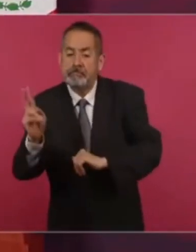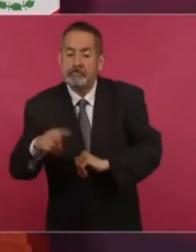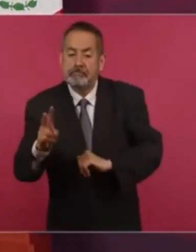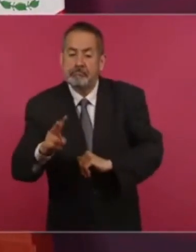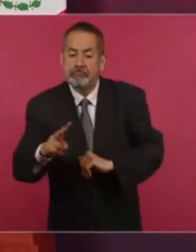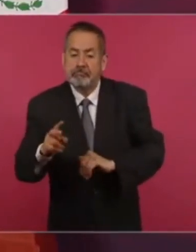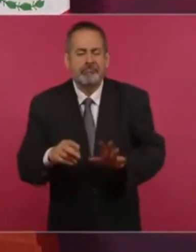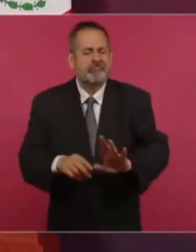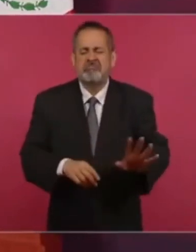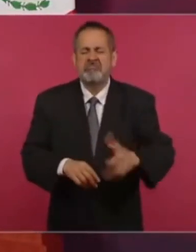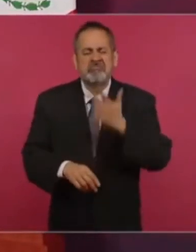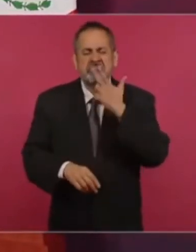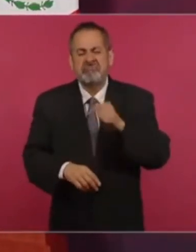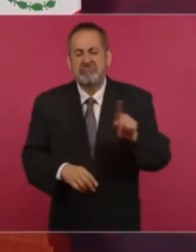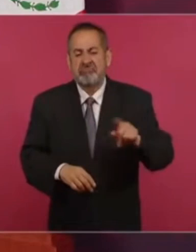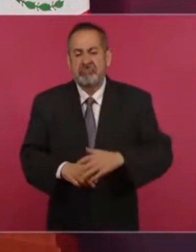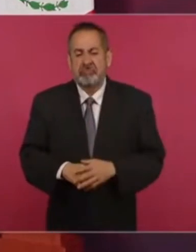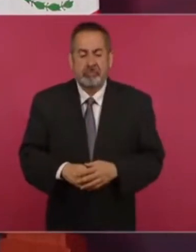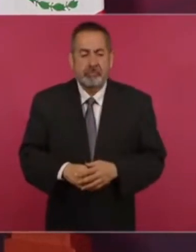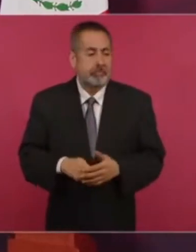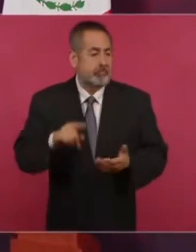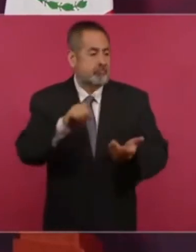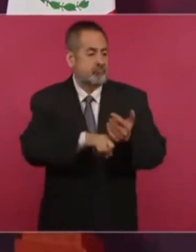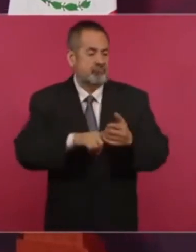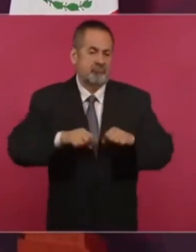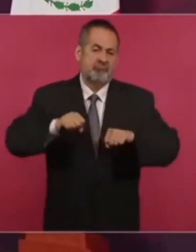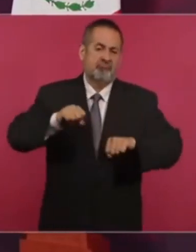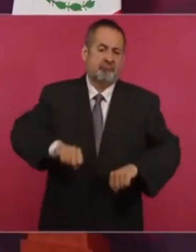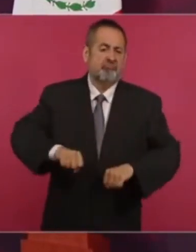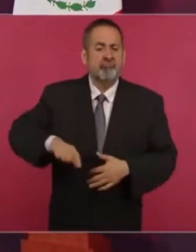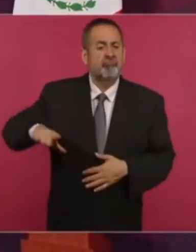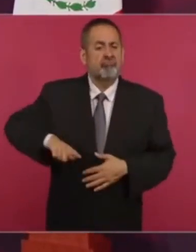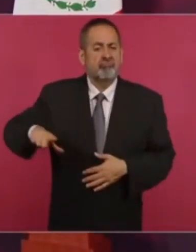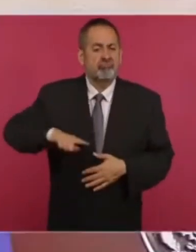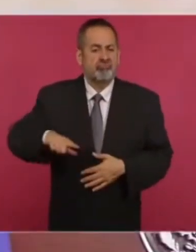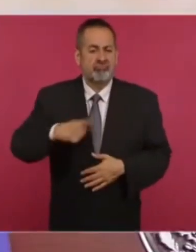como tal, solo funciona en las dictaduras.